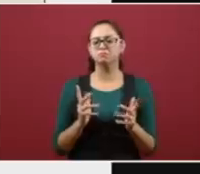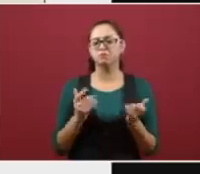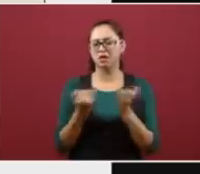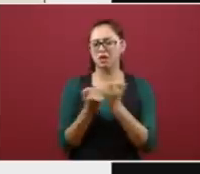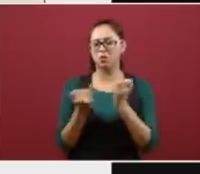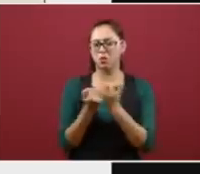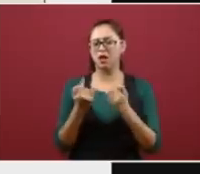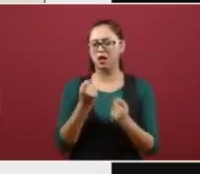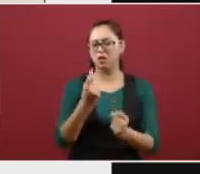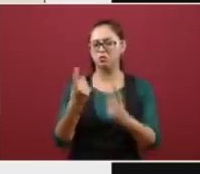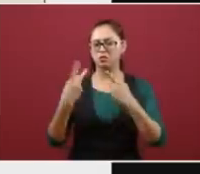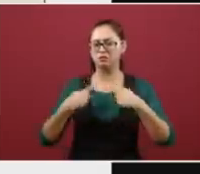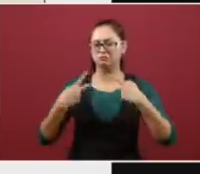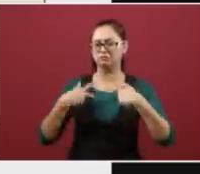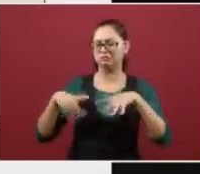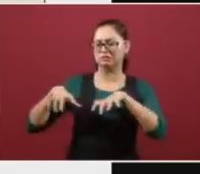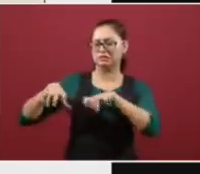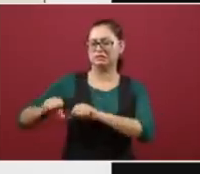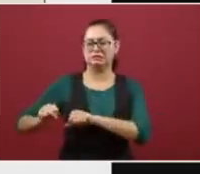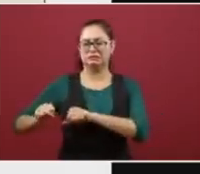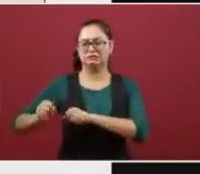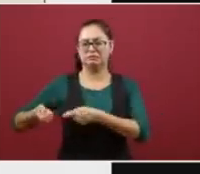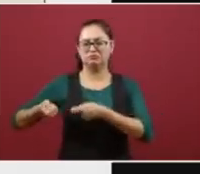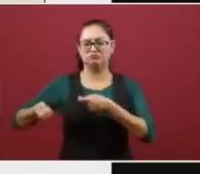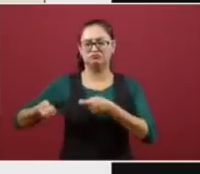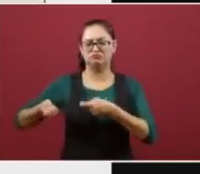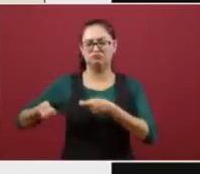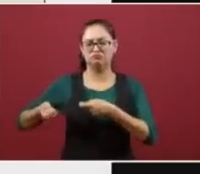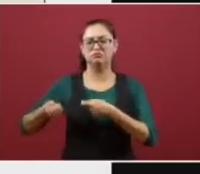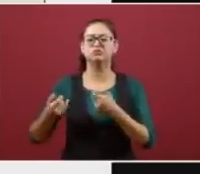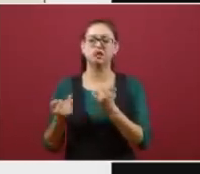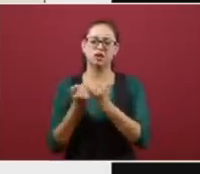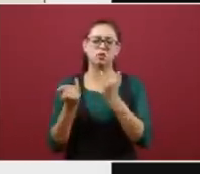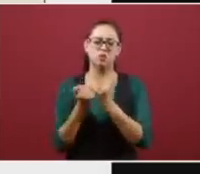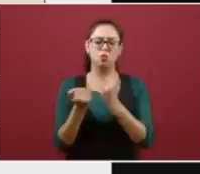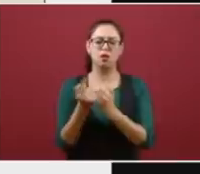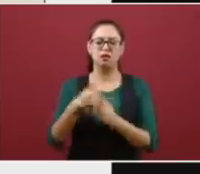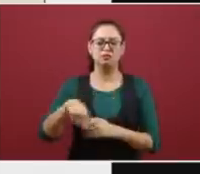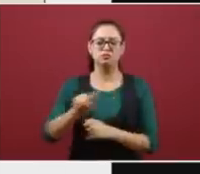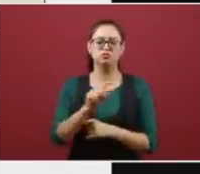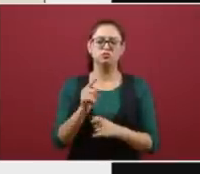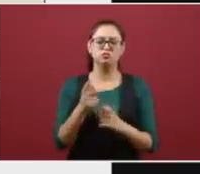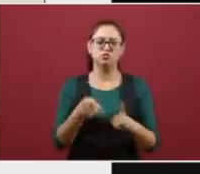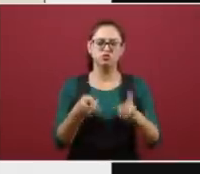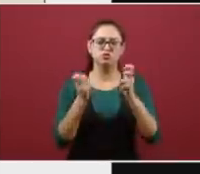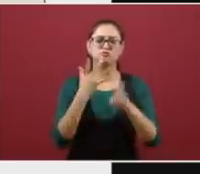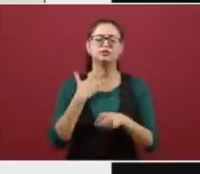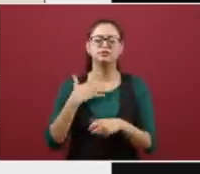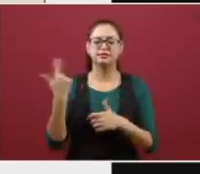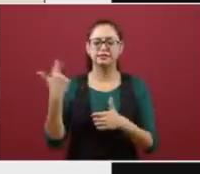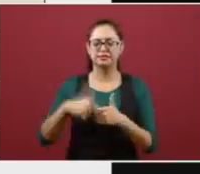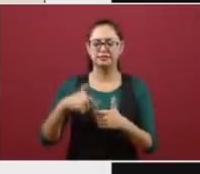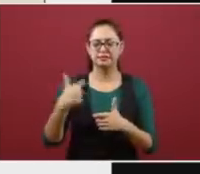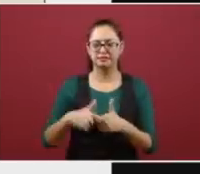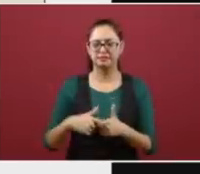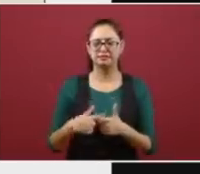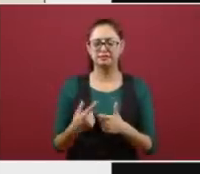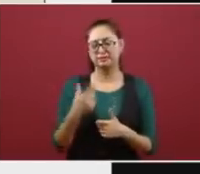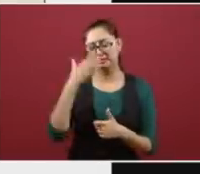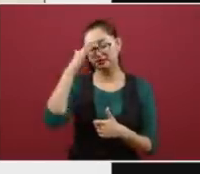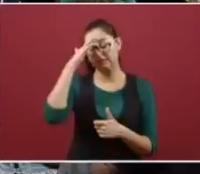indocumentados de alguna forma estaban dedicadas también al robo de combustible en ese aseguró una remolque